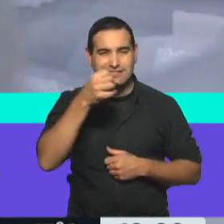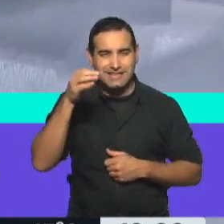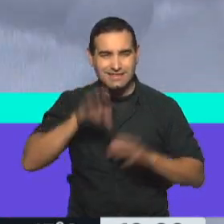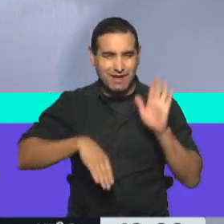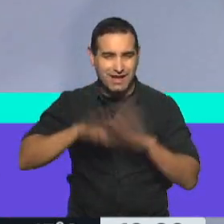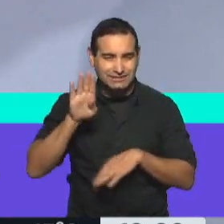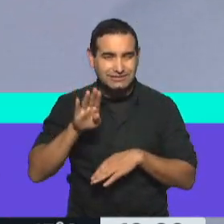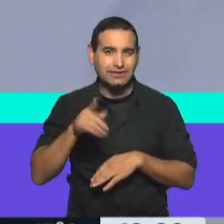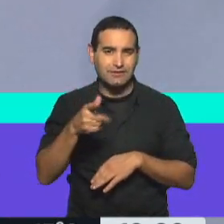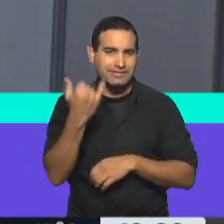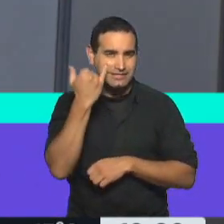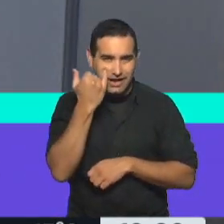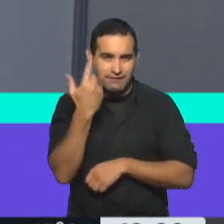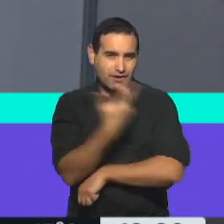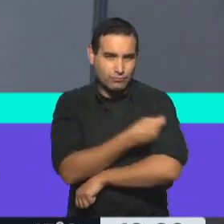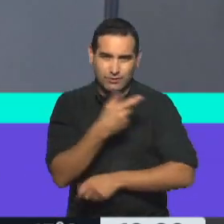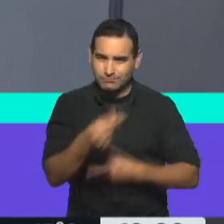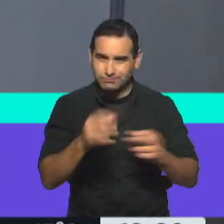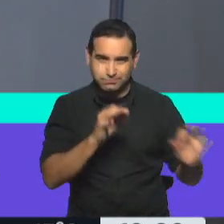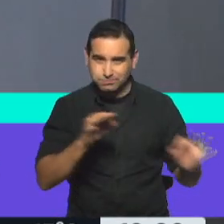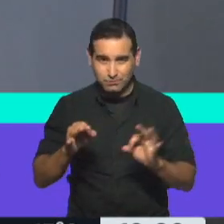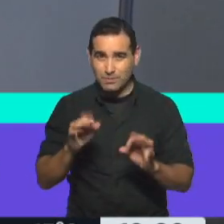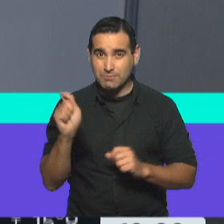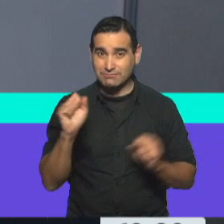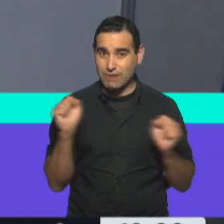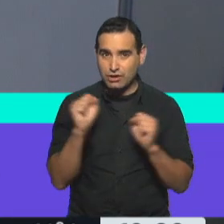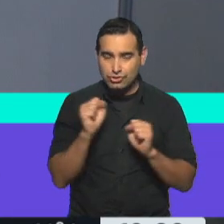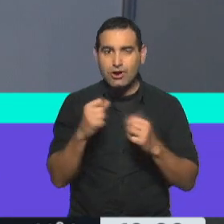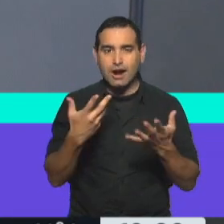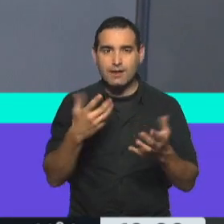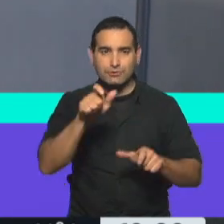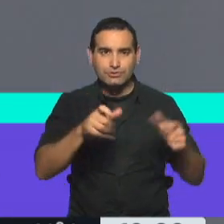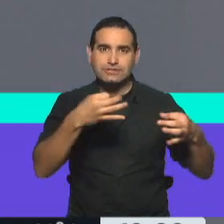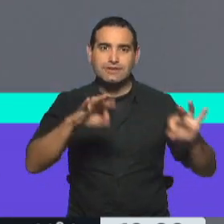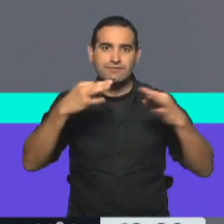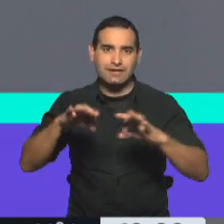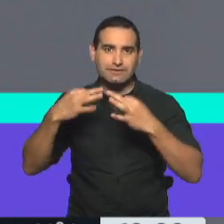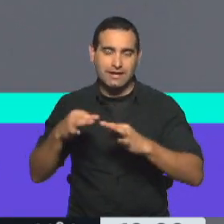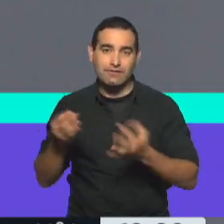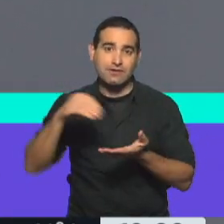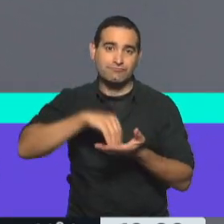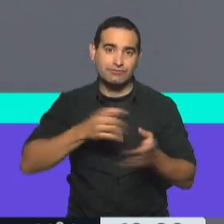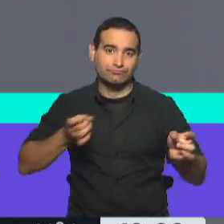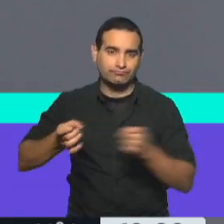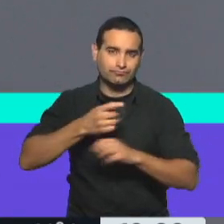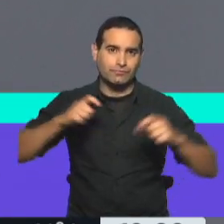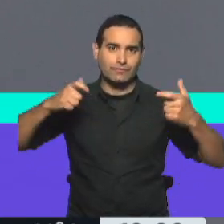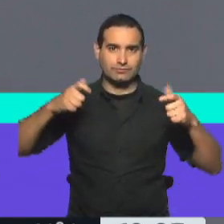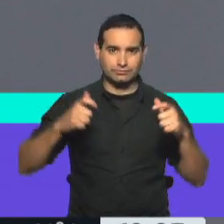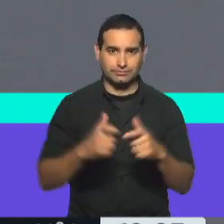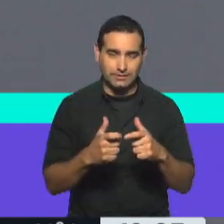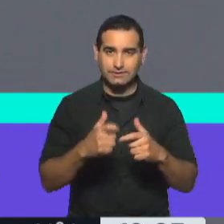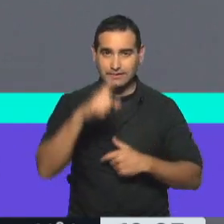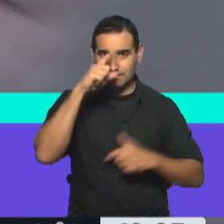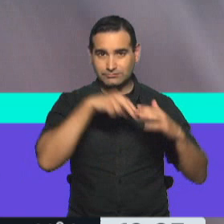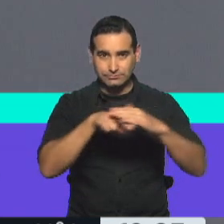años hayan estado vacunadas en mayo permitió salvar miles de vidas, además de comenzar con una curva de descenso en los contagios y la ocupación de